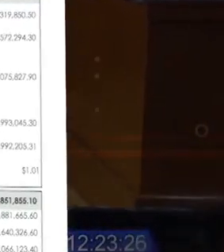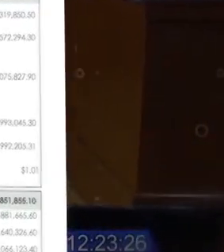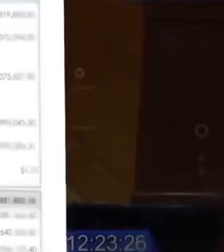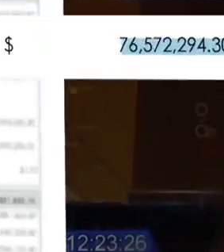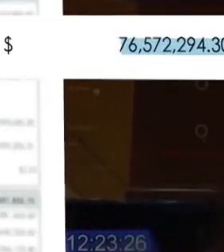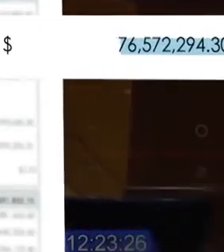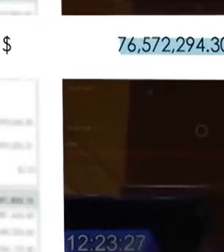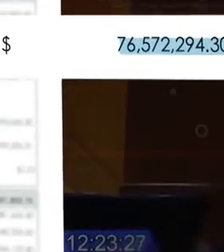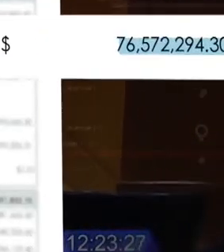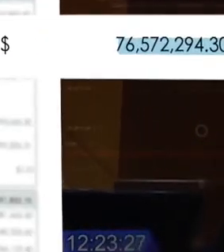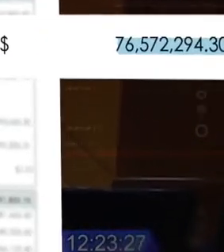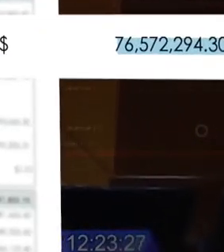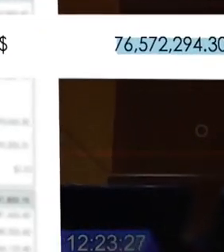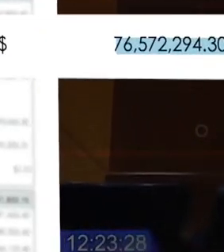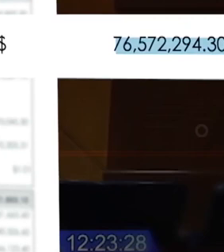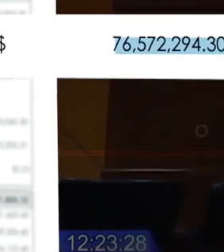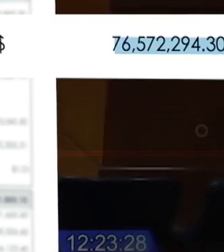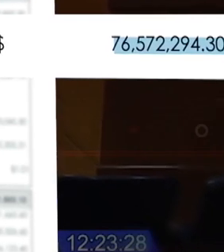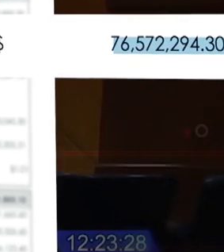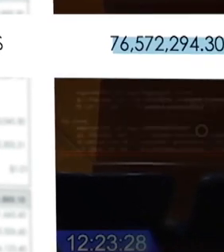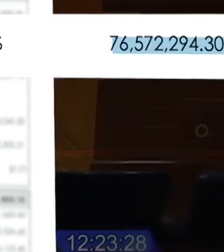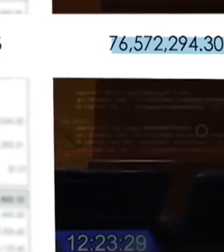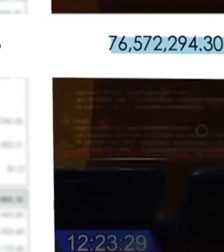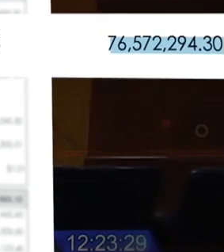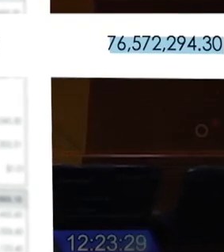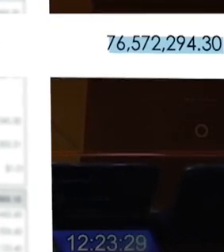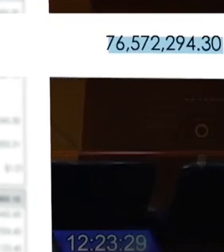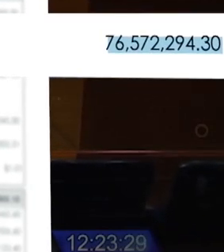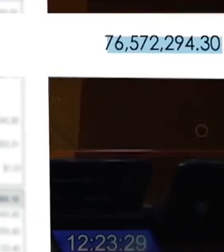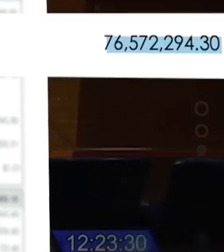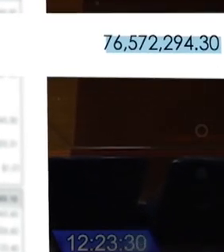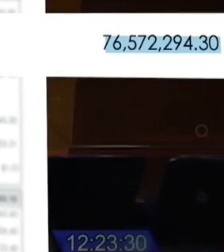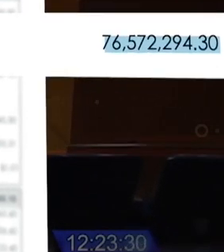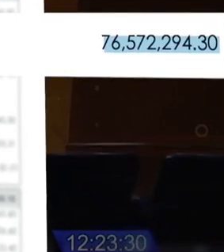80693 del Consejo de la Judicatura destina